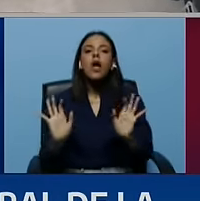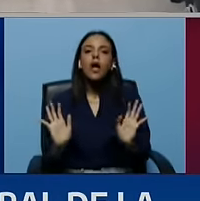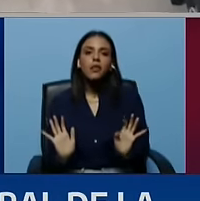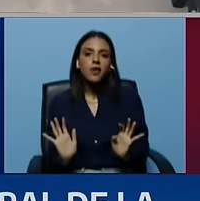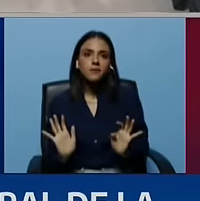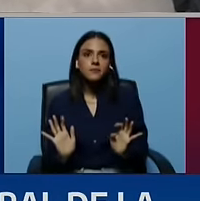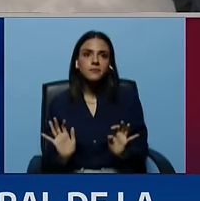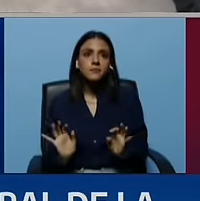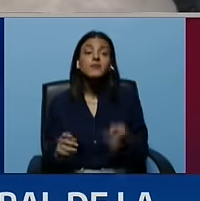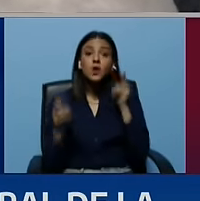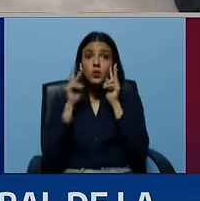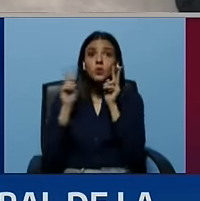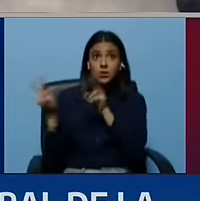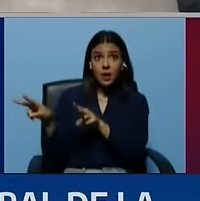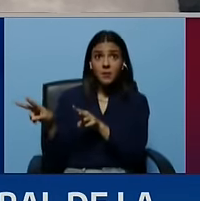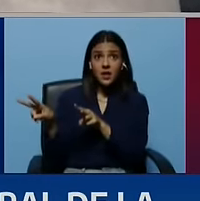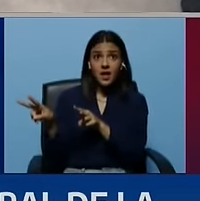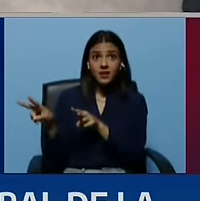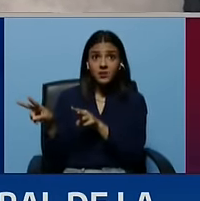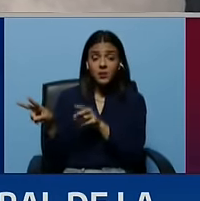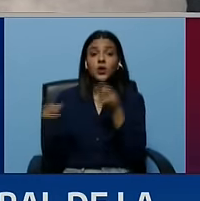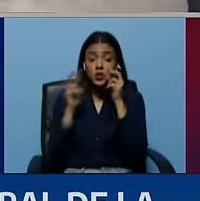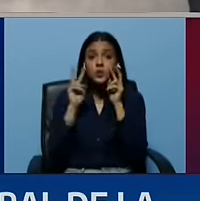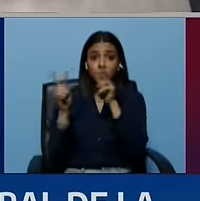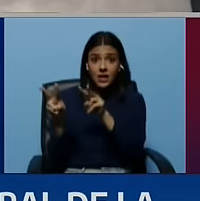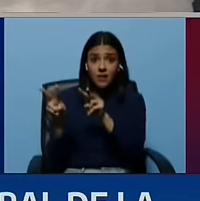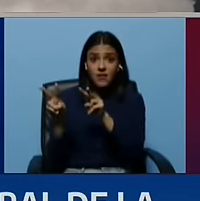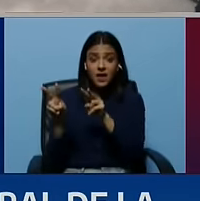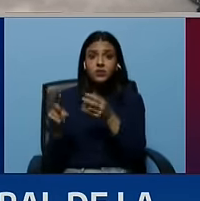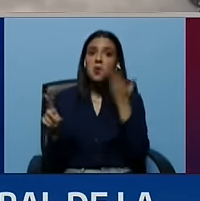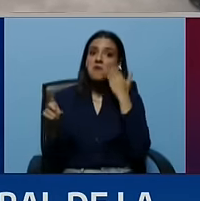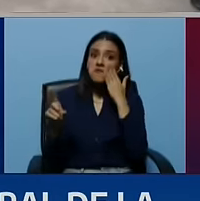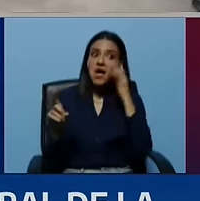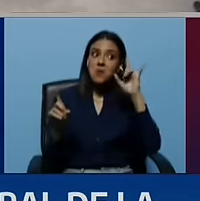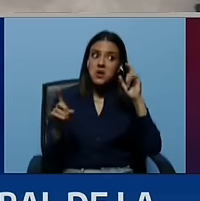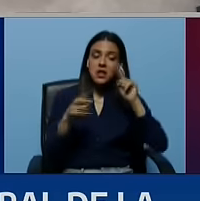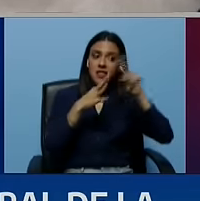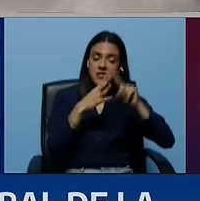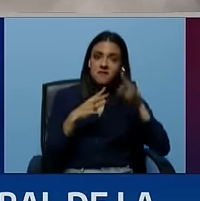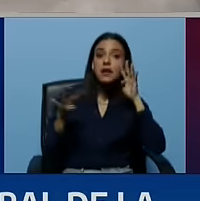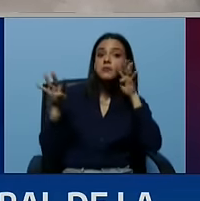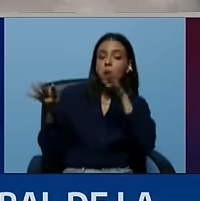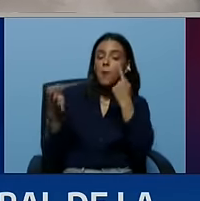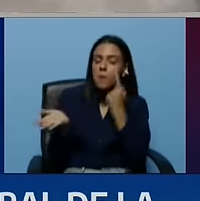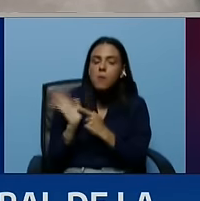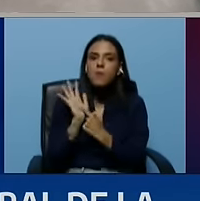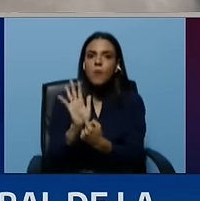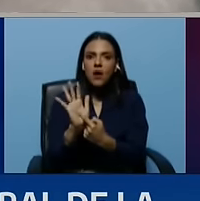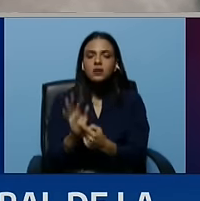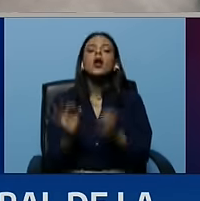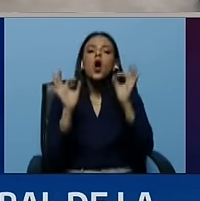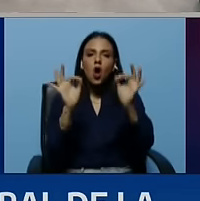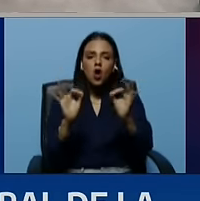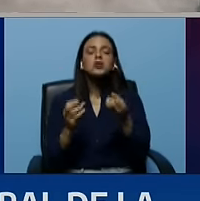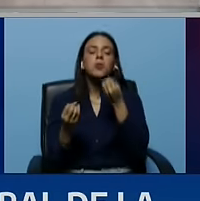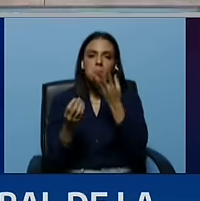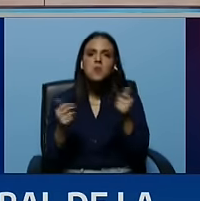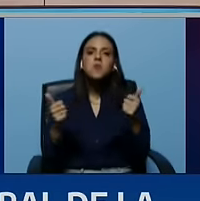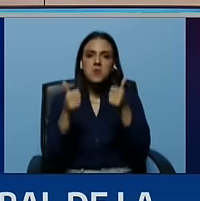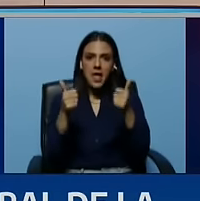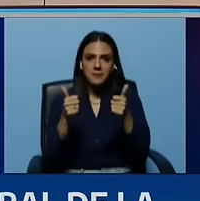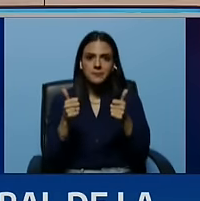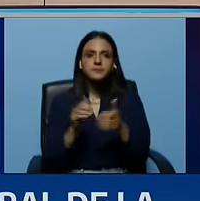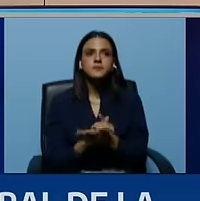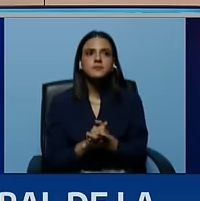¿Estás transmitiendo? Ah, ¿estás viendo ahí por redes? Ah, bueno, correcto. Ahora, fíjense ustedes, es